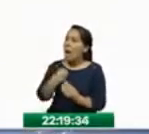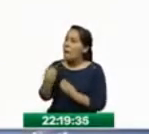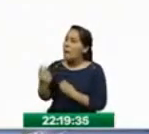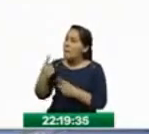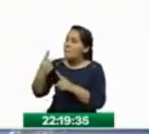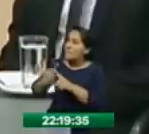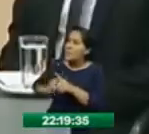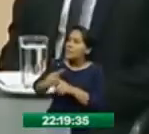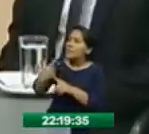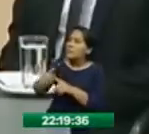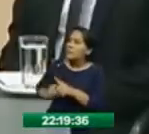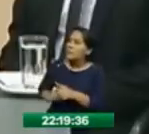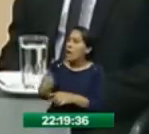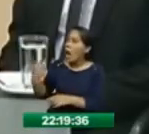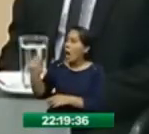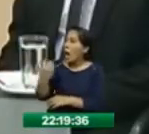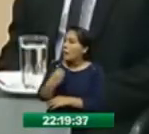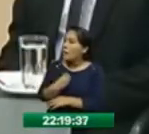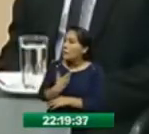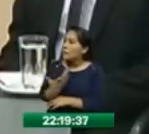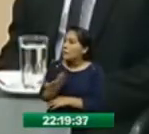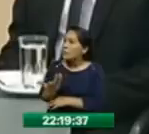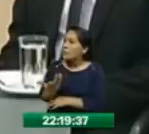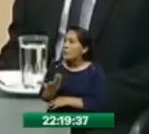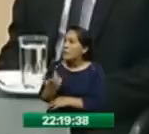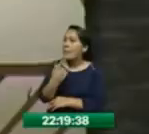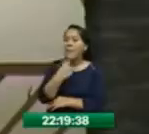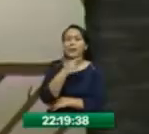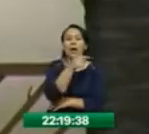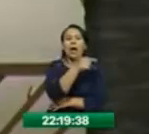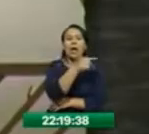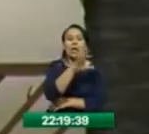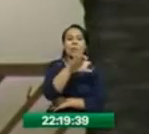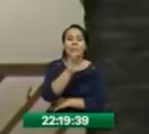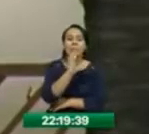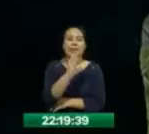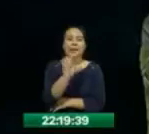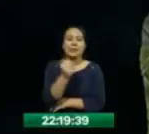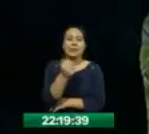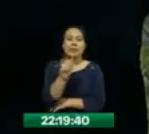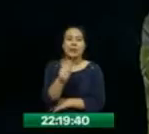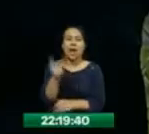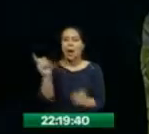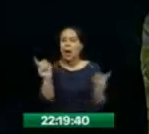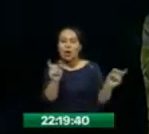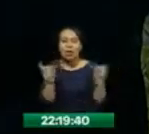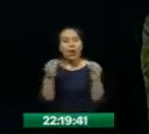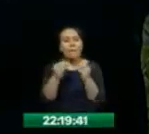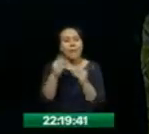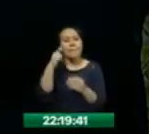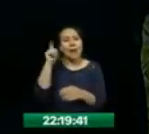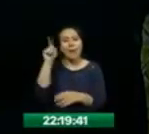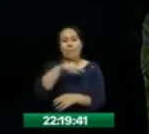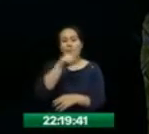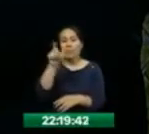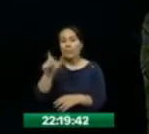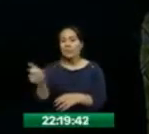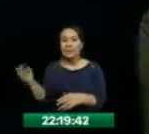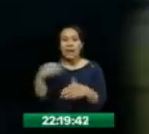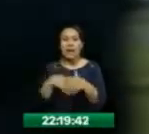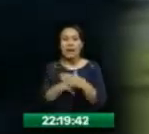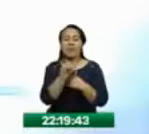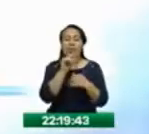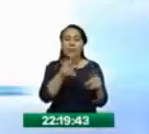del incidente emitió un informe en el que recomienda a TAXA resolver algunos parámetros para evitar esos casos de polizones. Entre